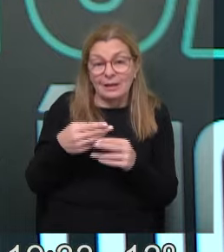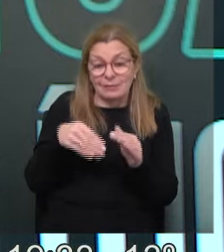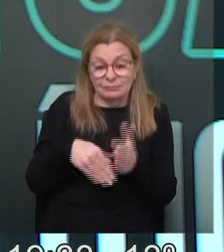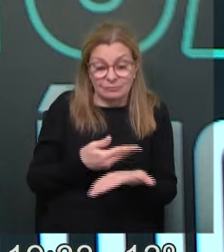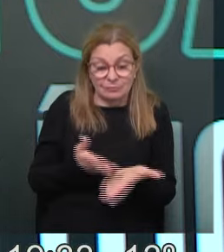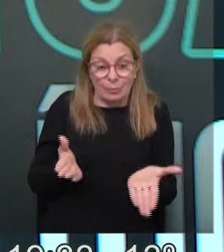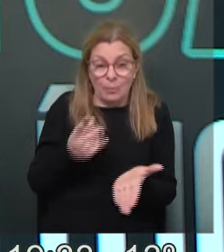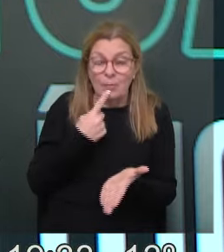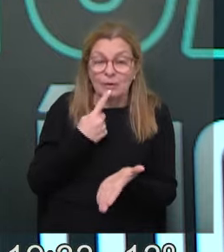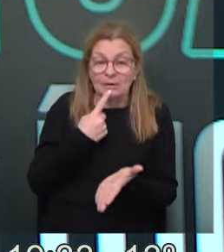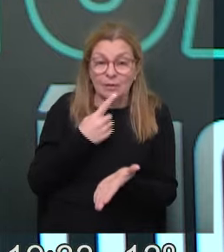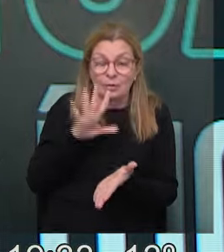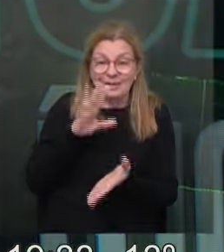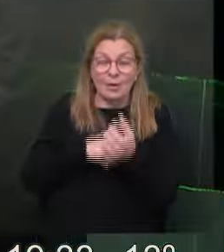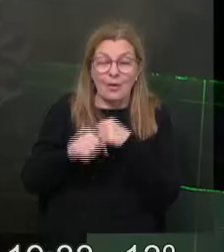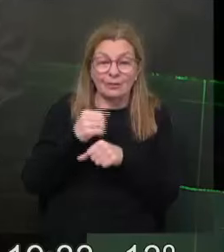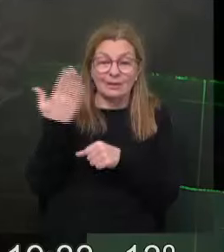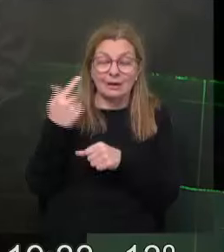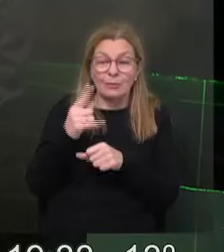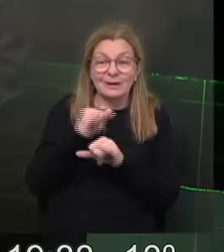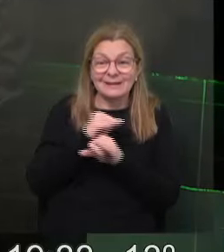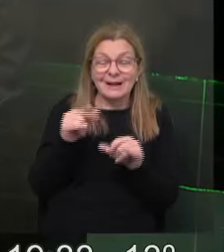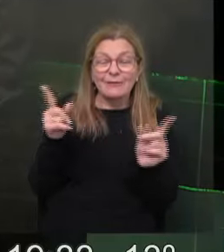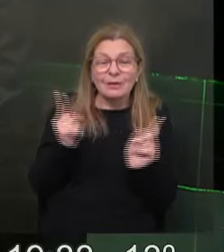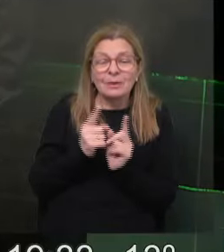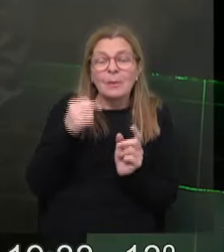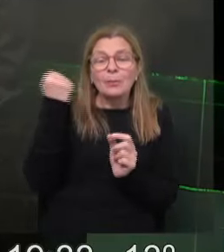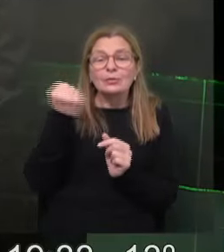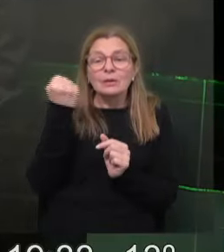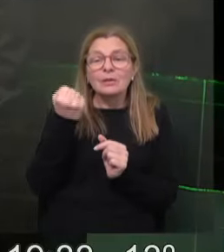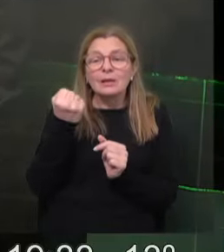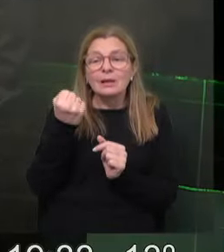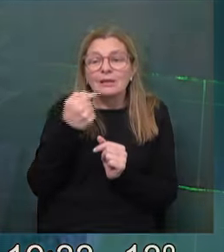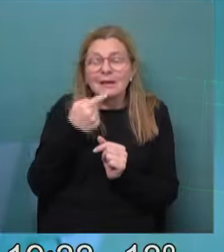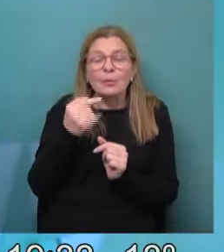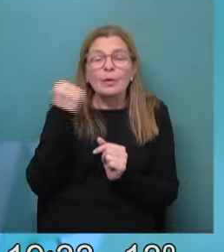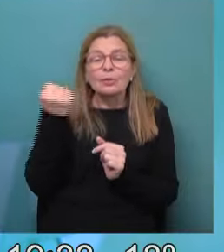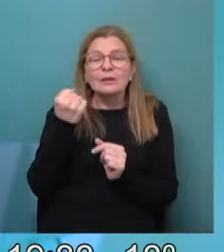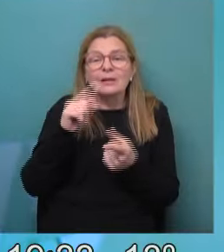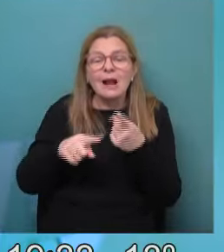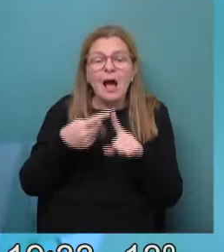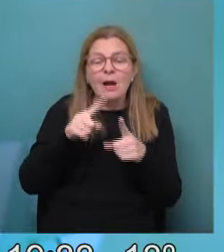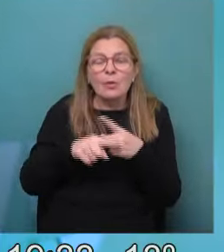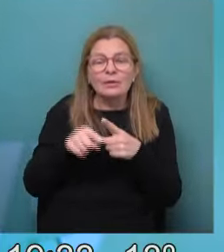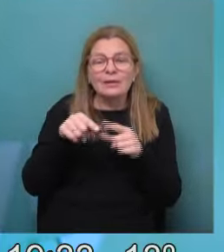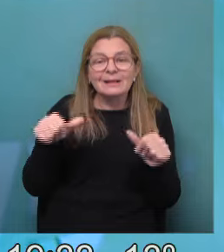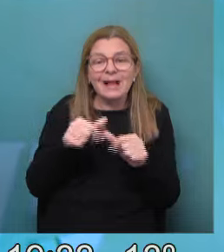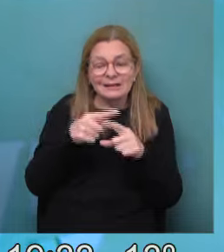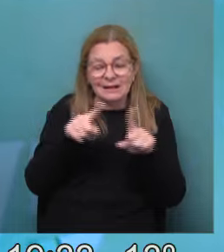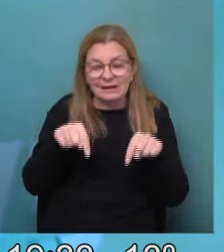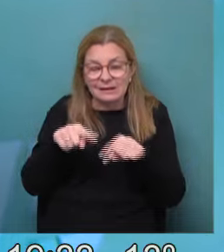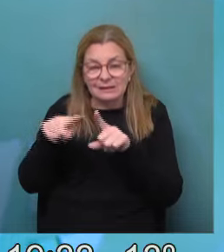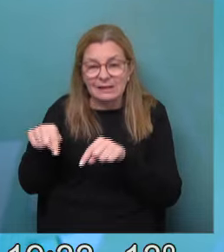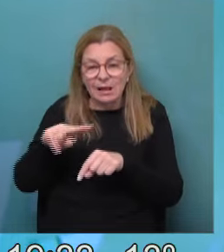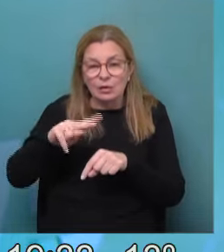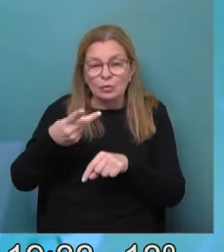política y no lo eran hace 5 años para cerrar brevemente Eduardo Qué importancia tienen repasemos estos acuerdos que se hacen entre listas y la cuestión